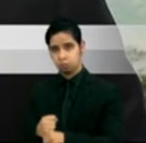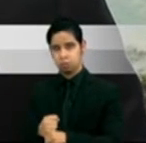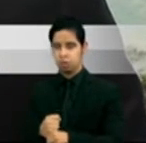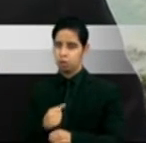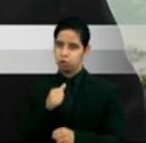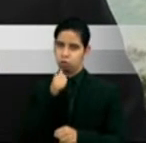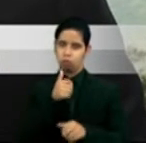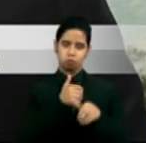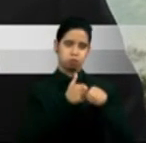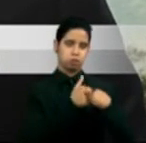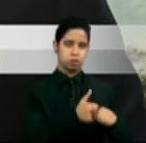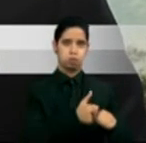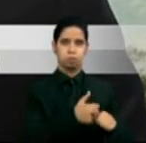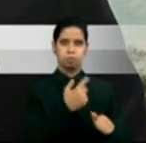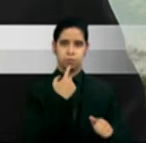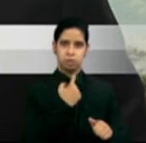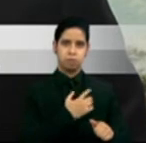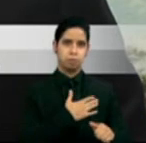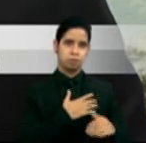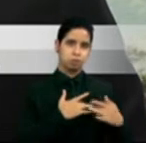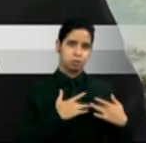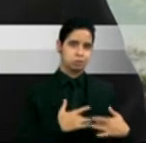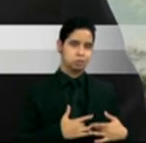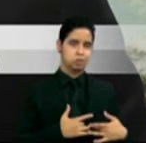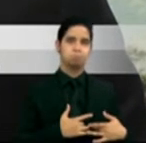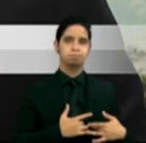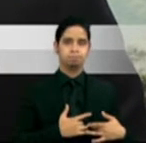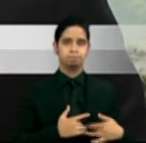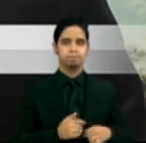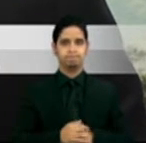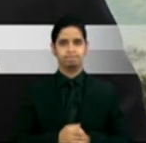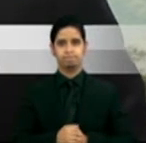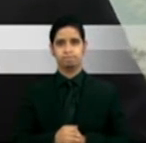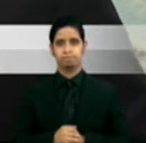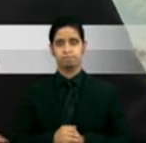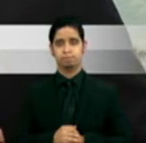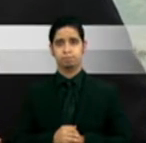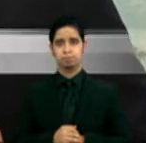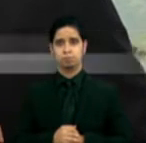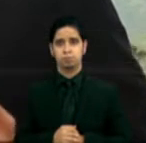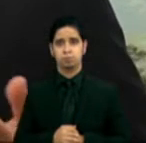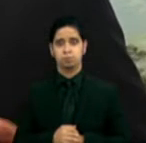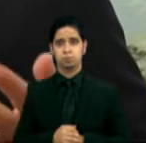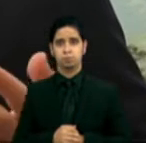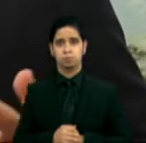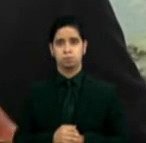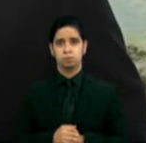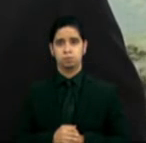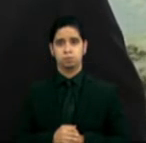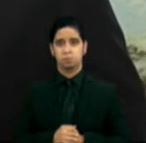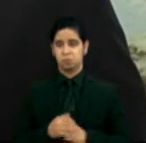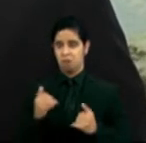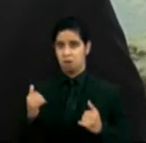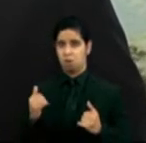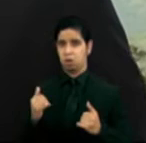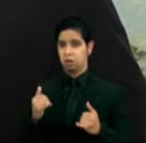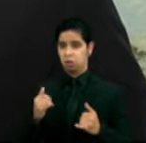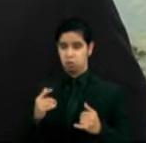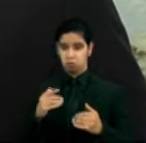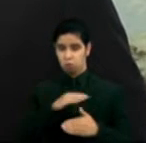corazón. Durante los próximos meses, será incompatible poner todo mi esfuerzo para sacar a Puerto Rico de la